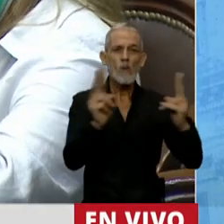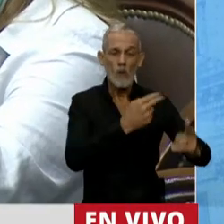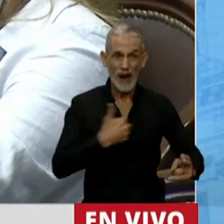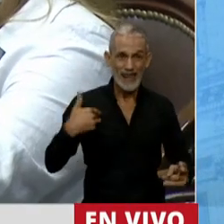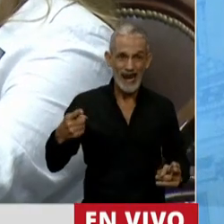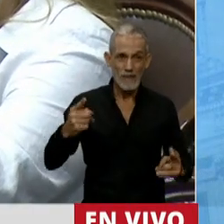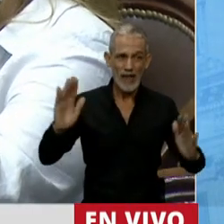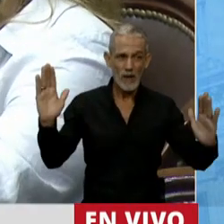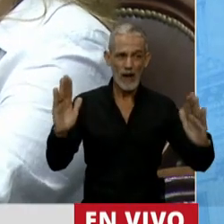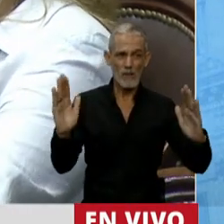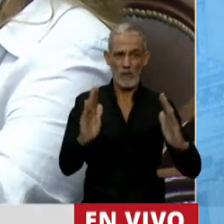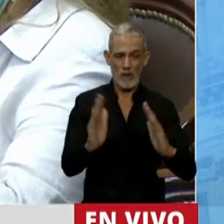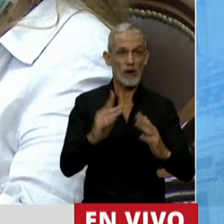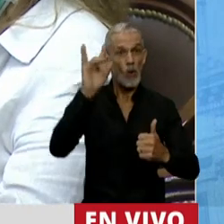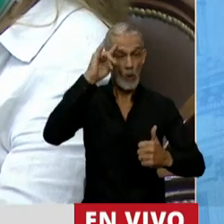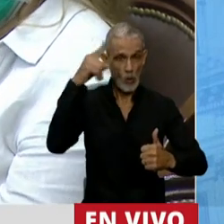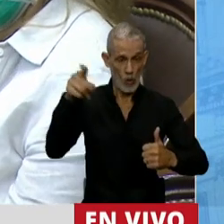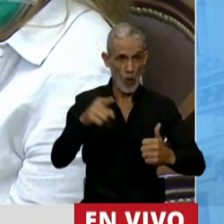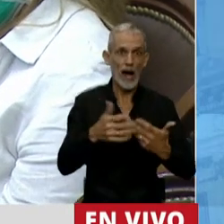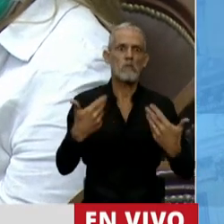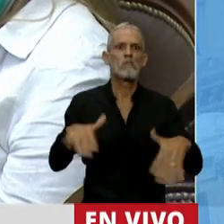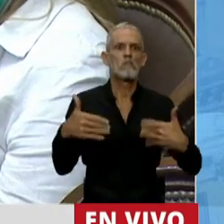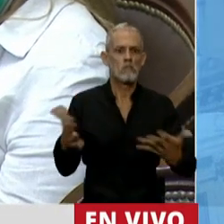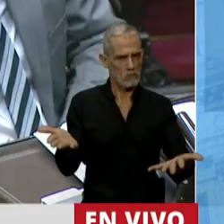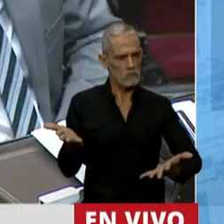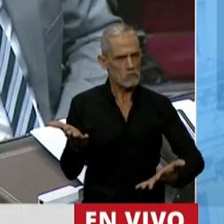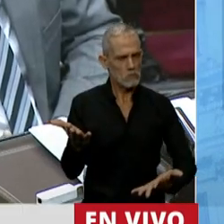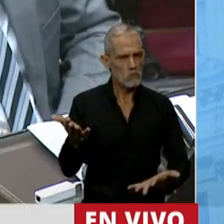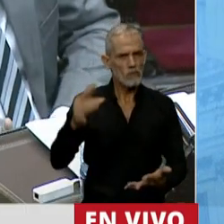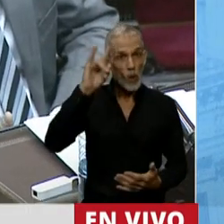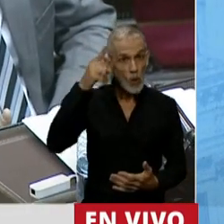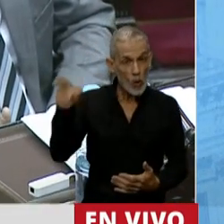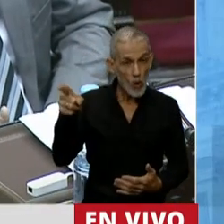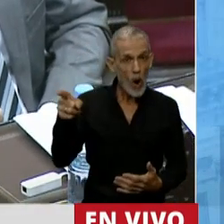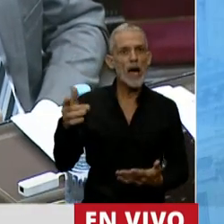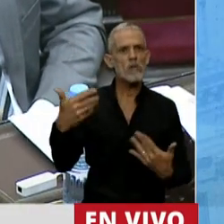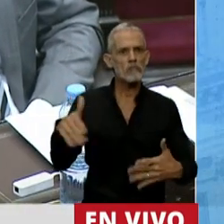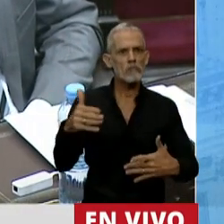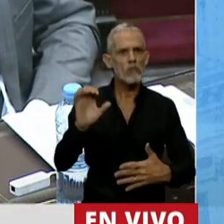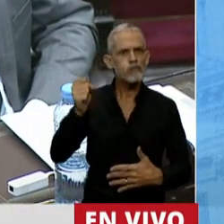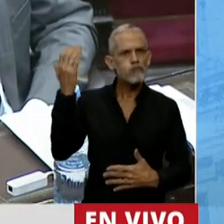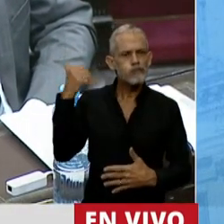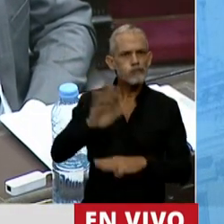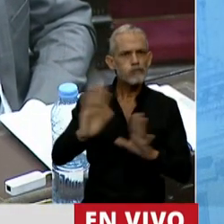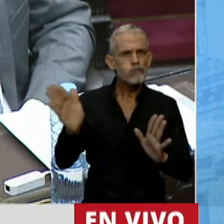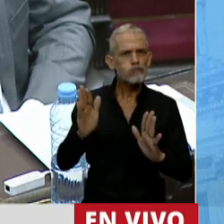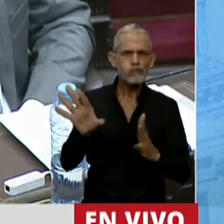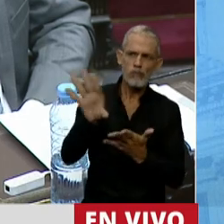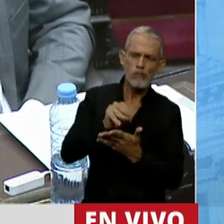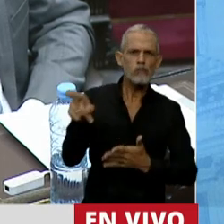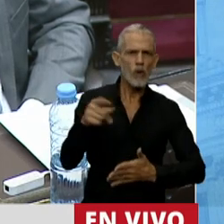maternas. Uruguay es un camino. Uruguay es una experiencia que debemos